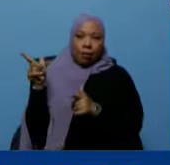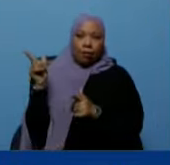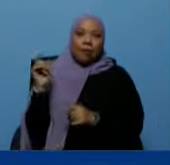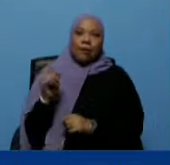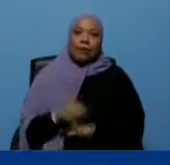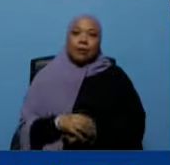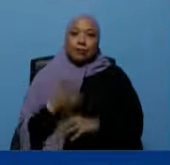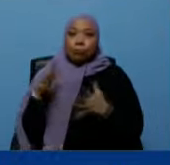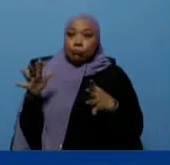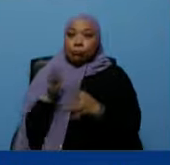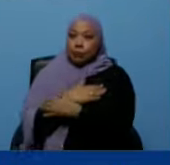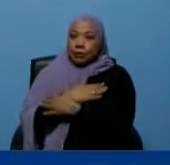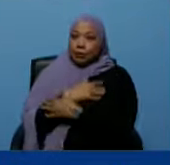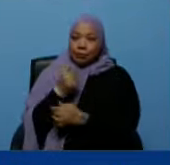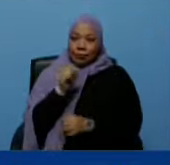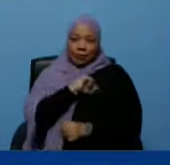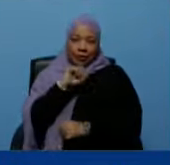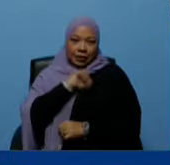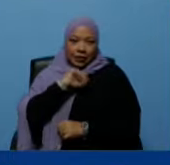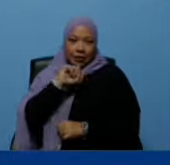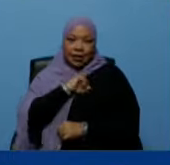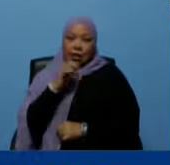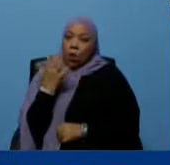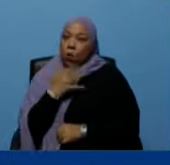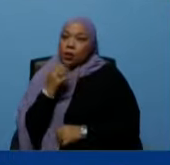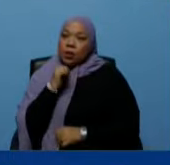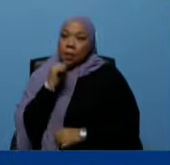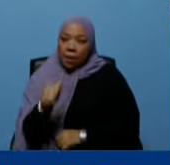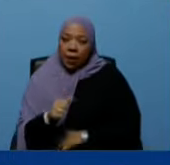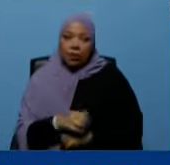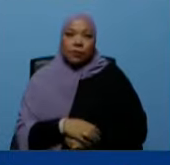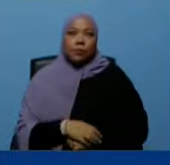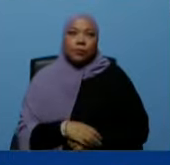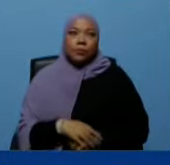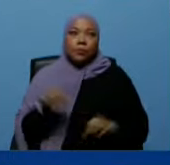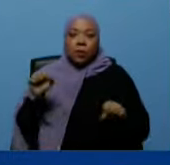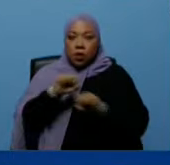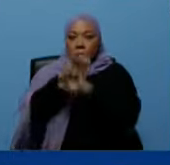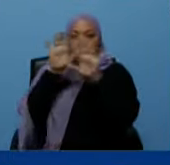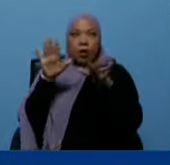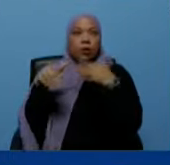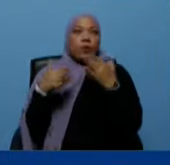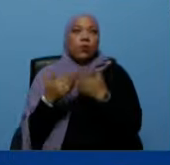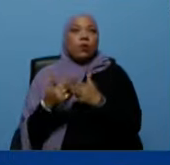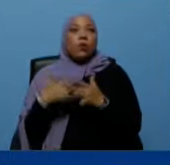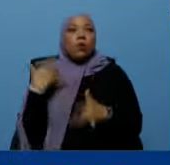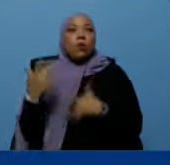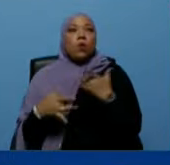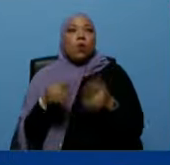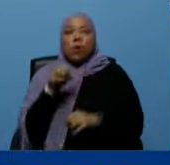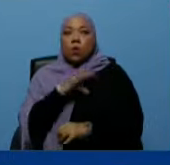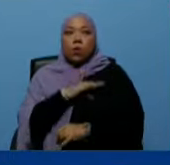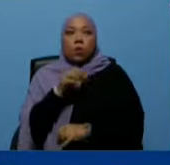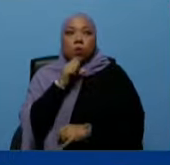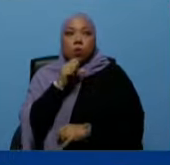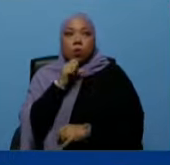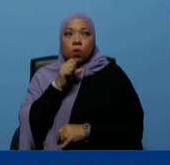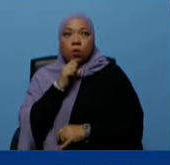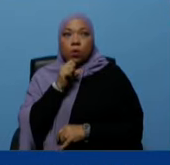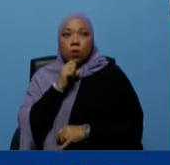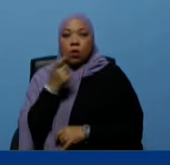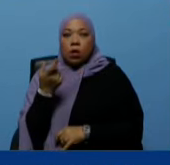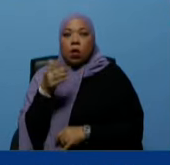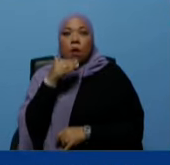Dejó de aplaudir. Mentira, eso es un chiste malo. Hay que aclararle. Porque los amargados se agarran los chistes